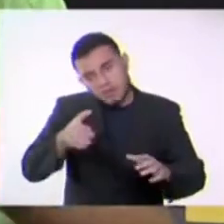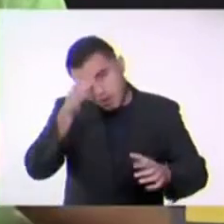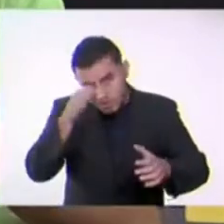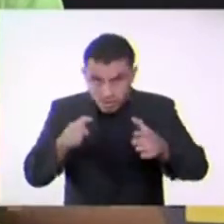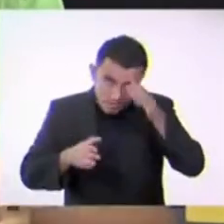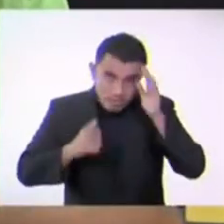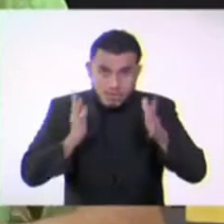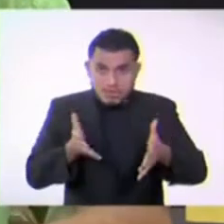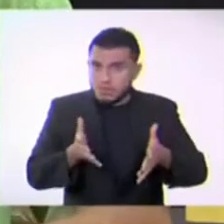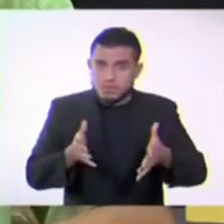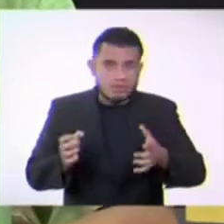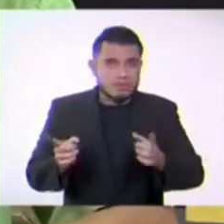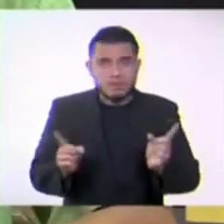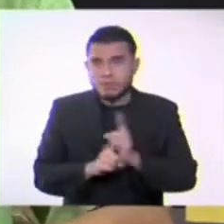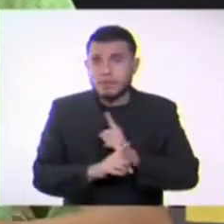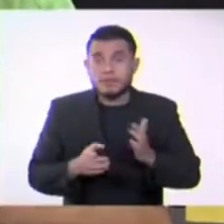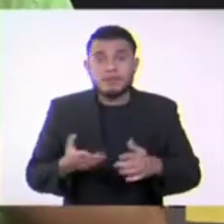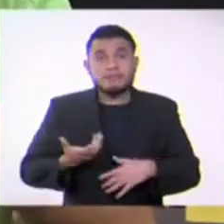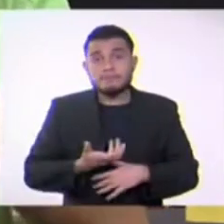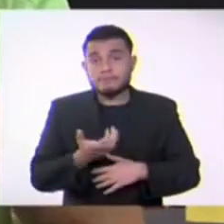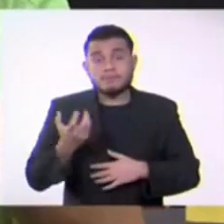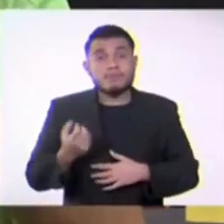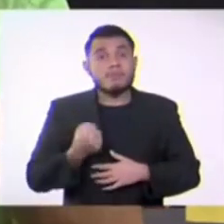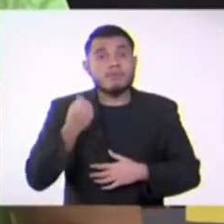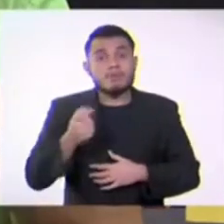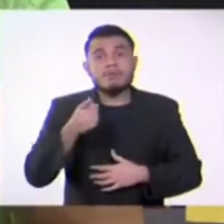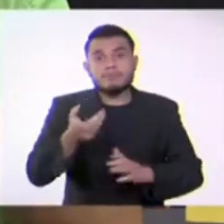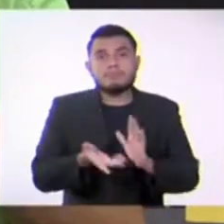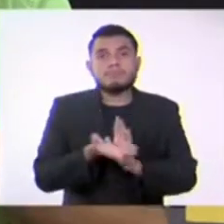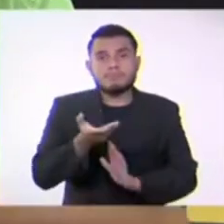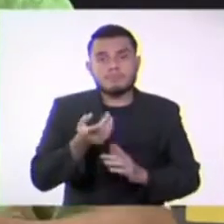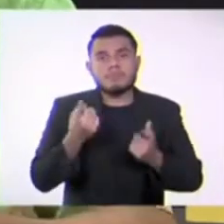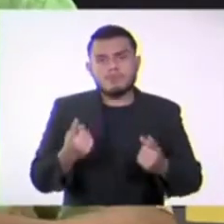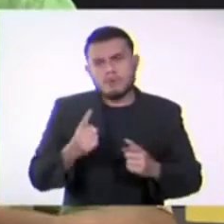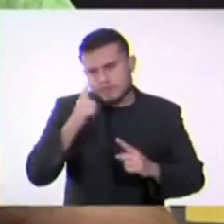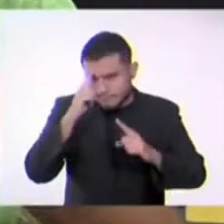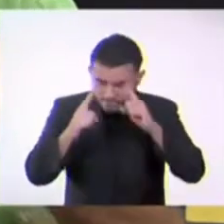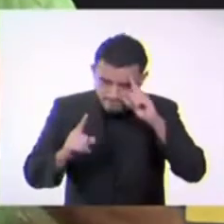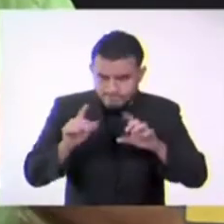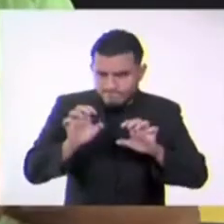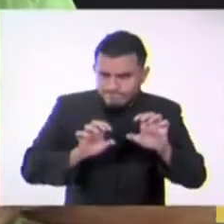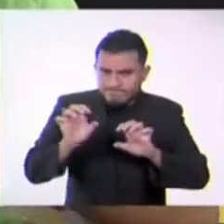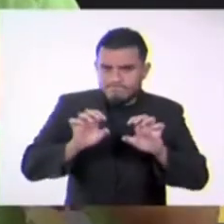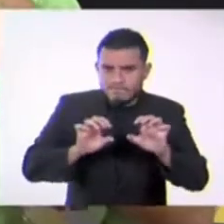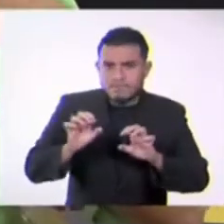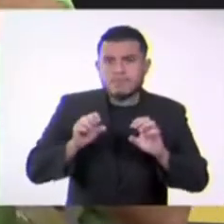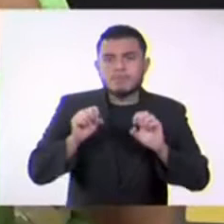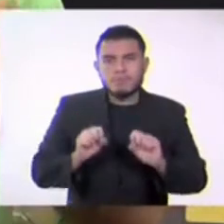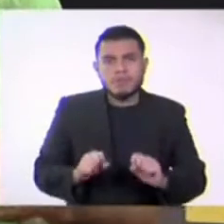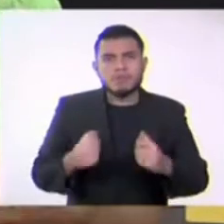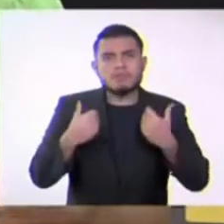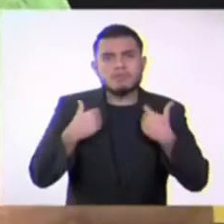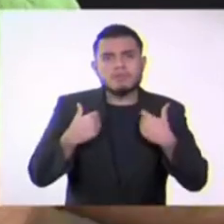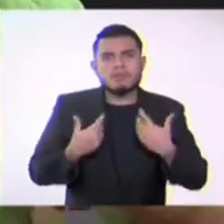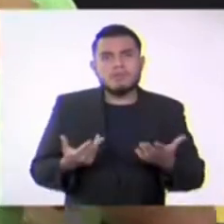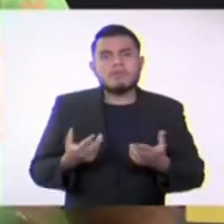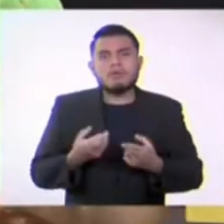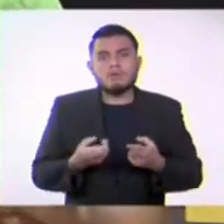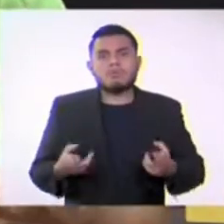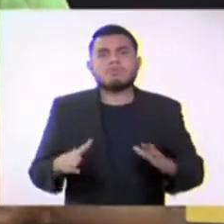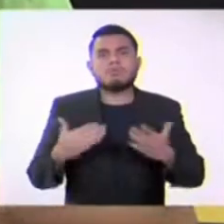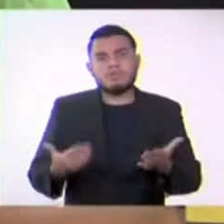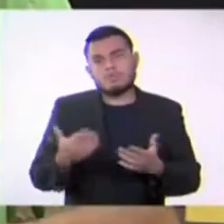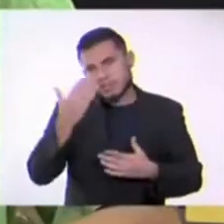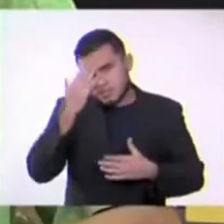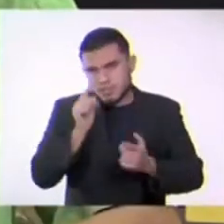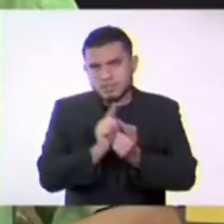son inamovibles. Lo que nos interesa es que ustedes desarrollen un sentido crítico y que tengan herramientas para conocer la realidad y